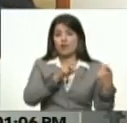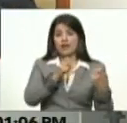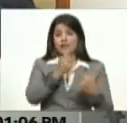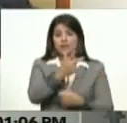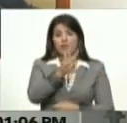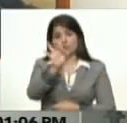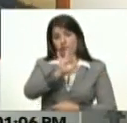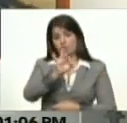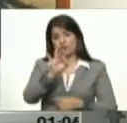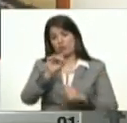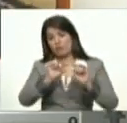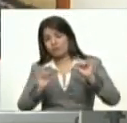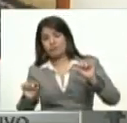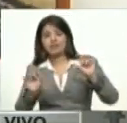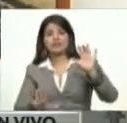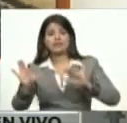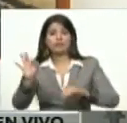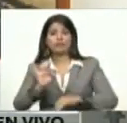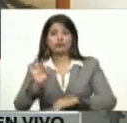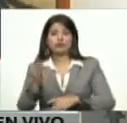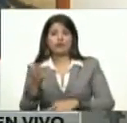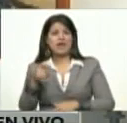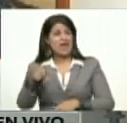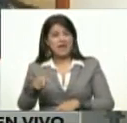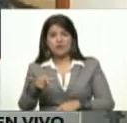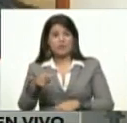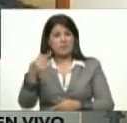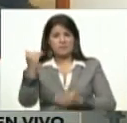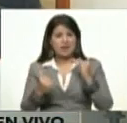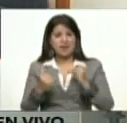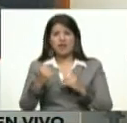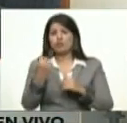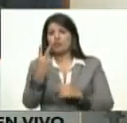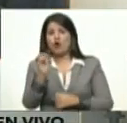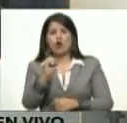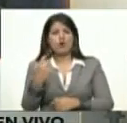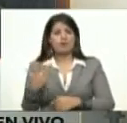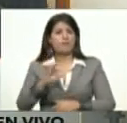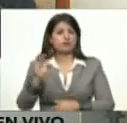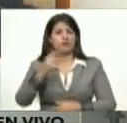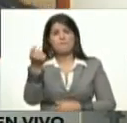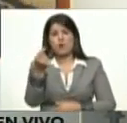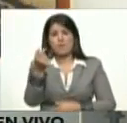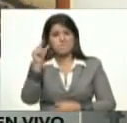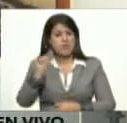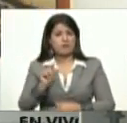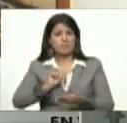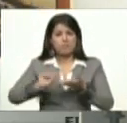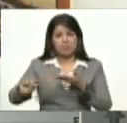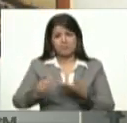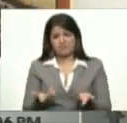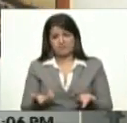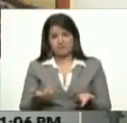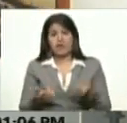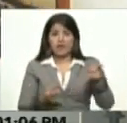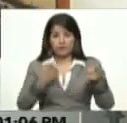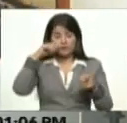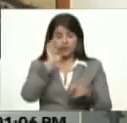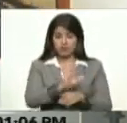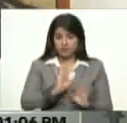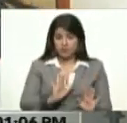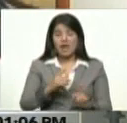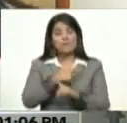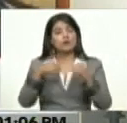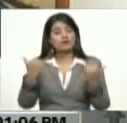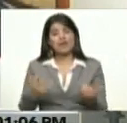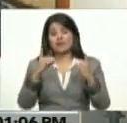bolívares. Y terminan ellos pagando el 2 o el 3% de lo que debieron haber pagado. Estas son decisiones revolucionarias